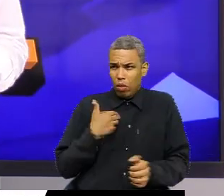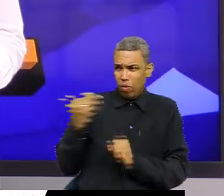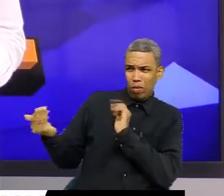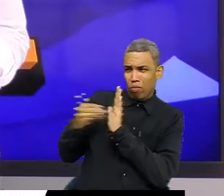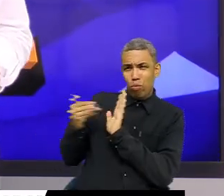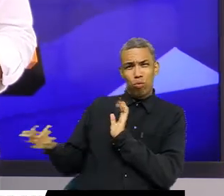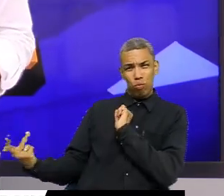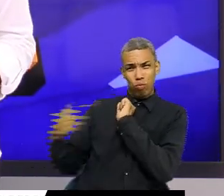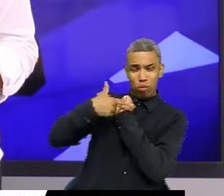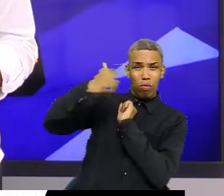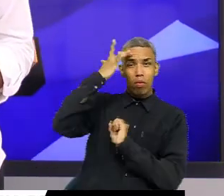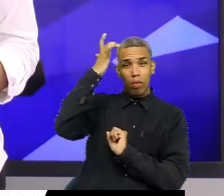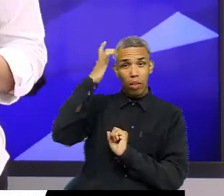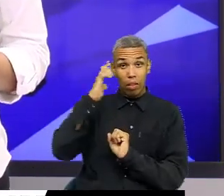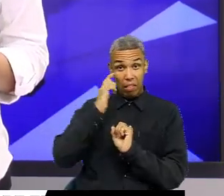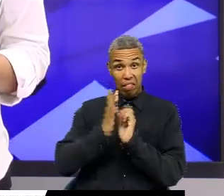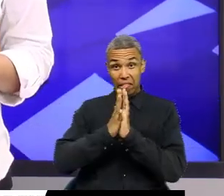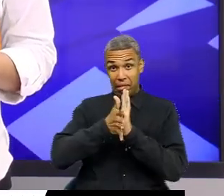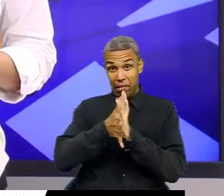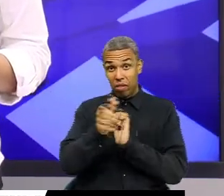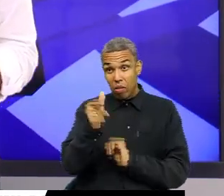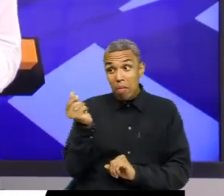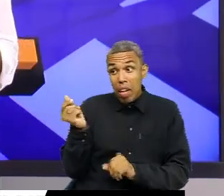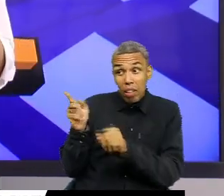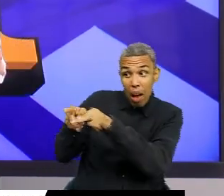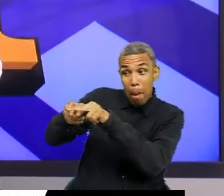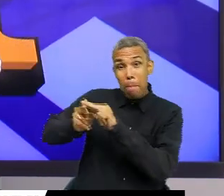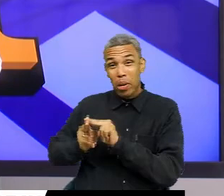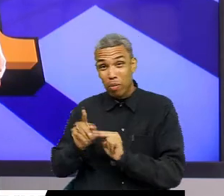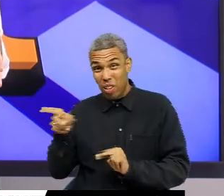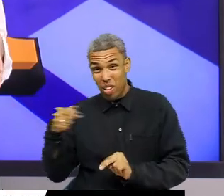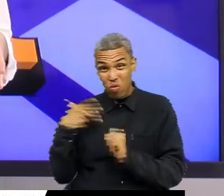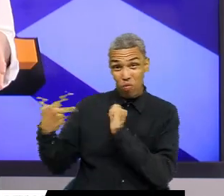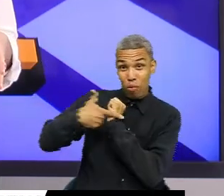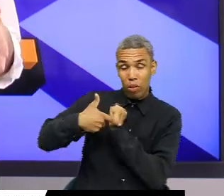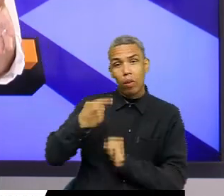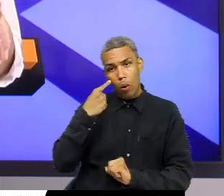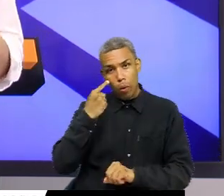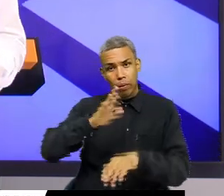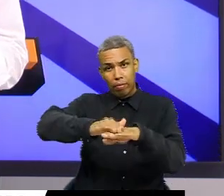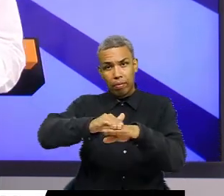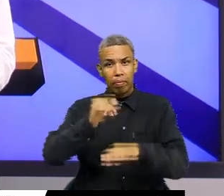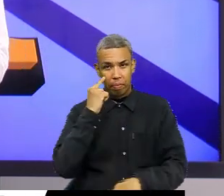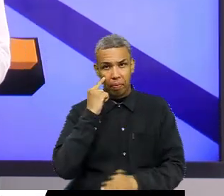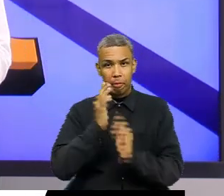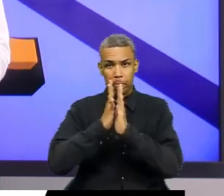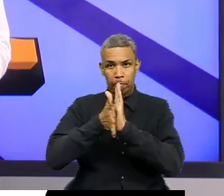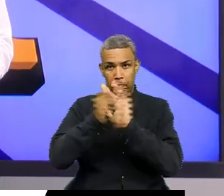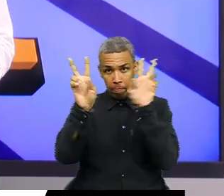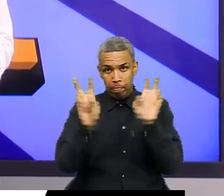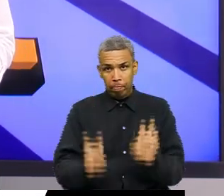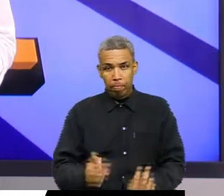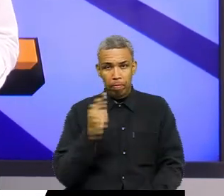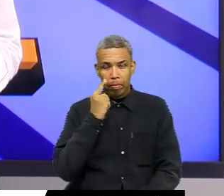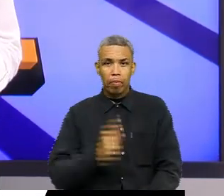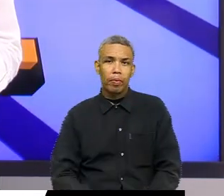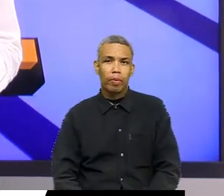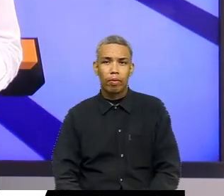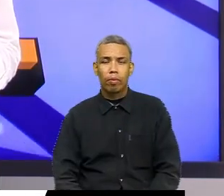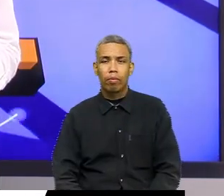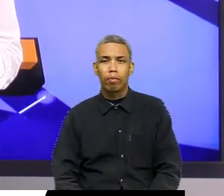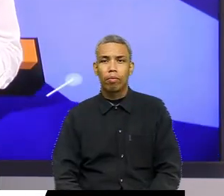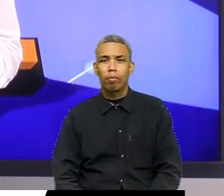a la comunidad de evitar hacer este tipo de préstamos. Estas y otras informaciones serán noticia hoy en la presente emisión. Bienvenidos a Enlace